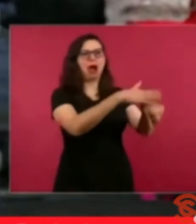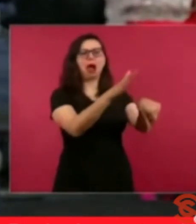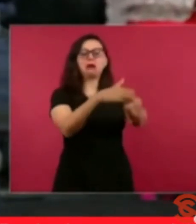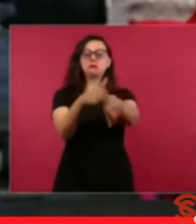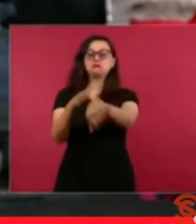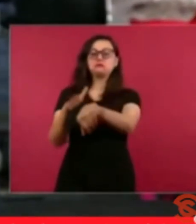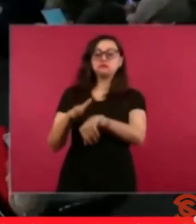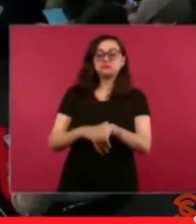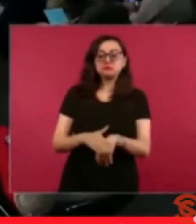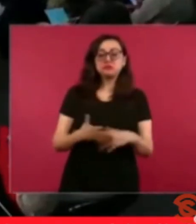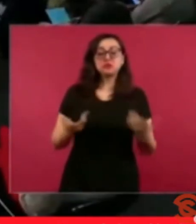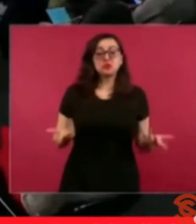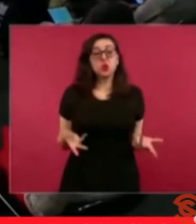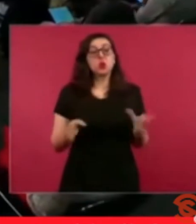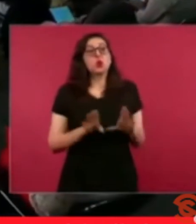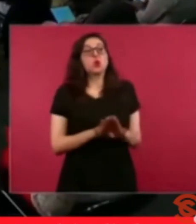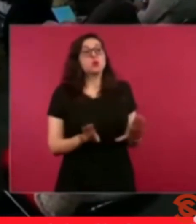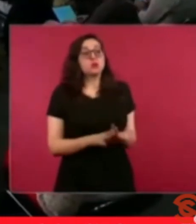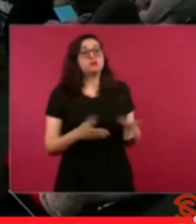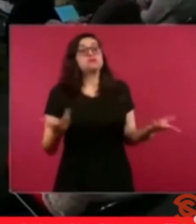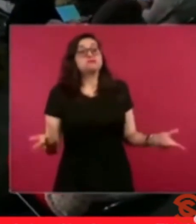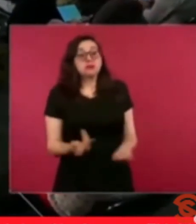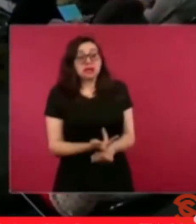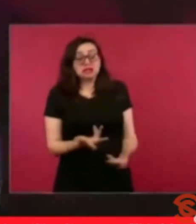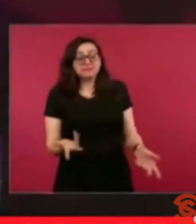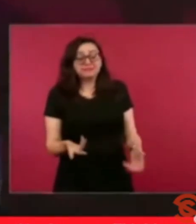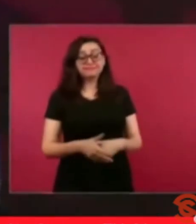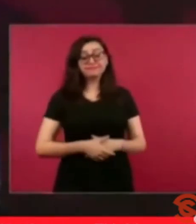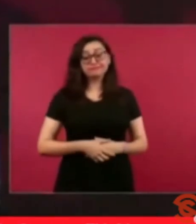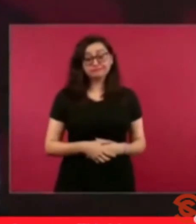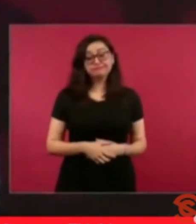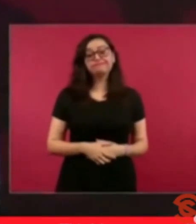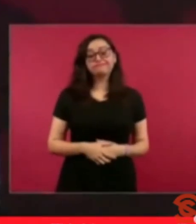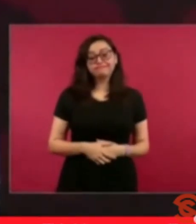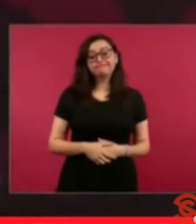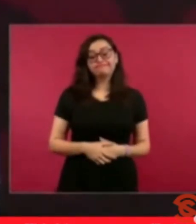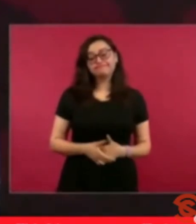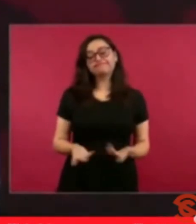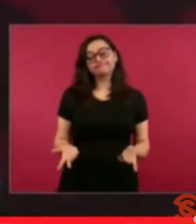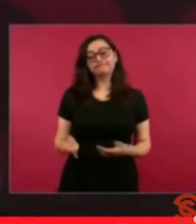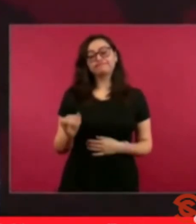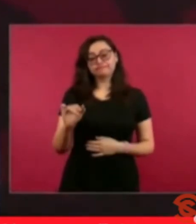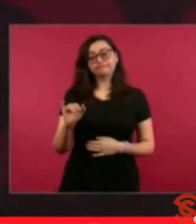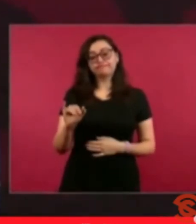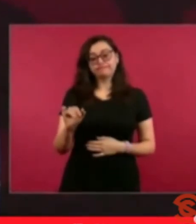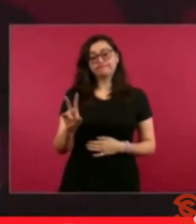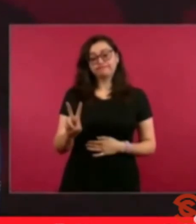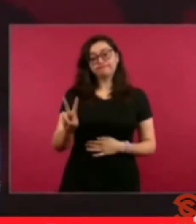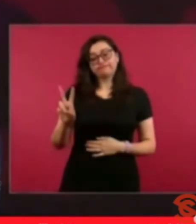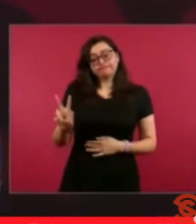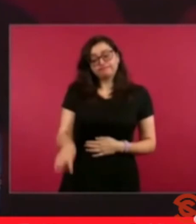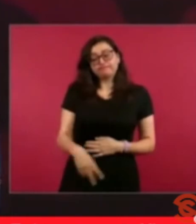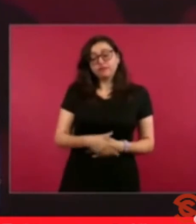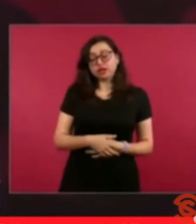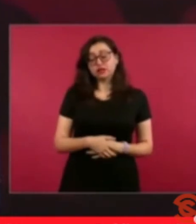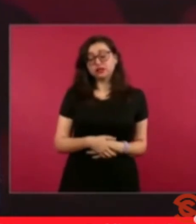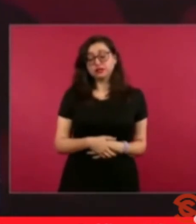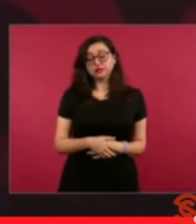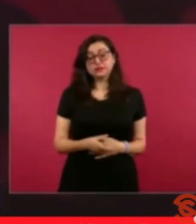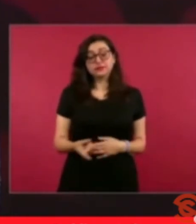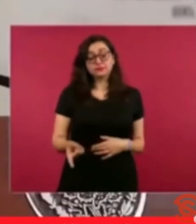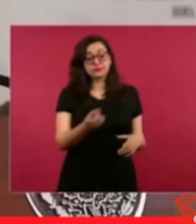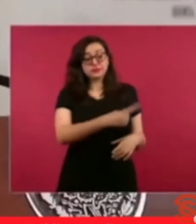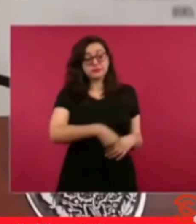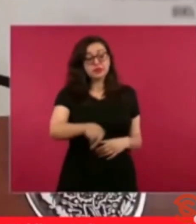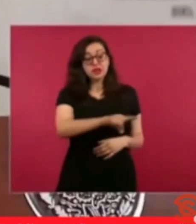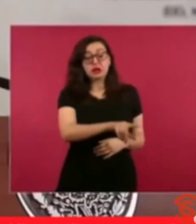propone? Sí, hay ese riesgo de que declaren inconstitucional